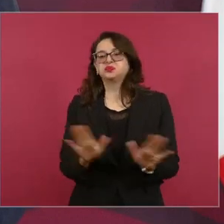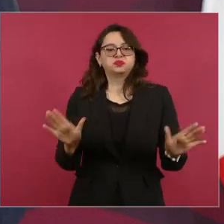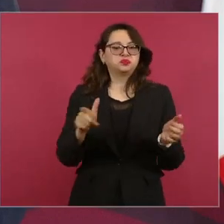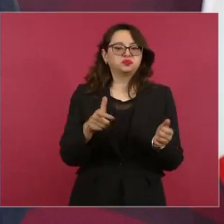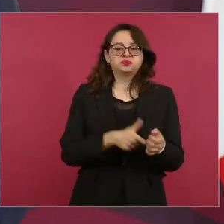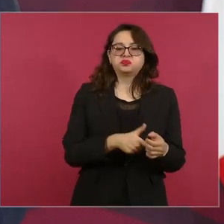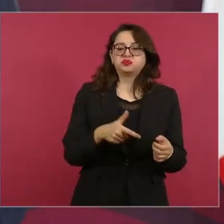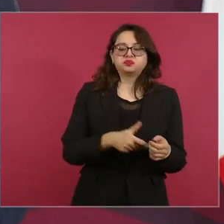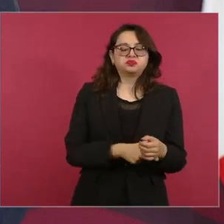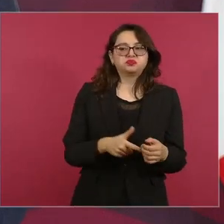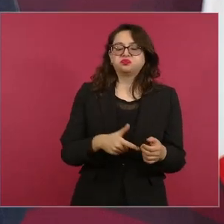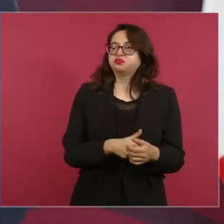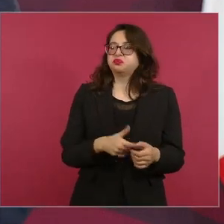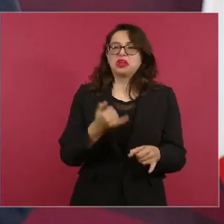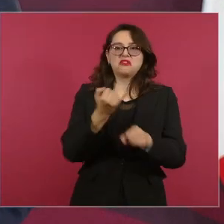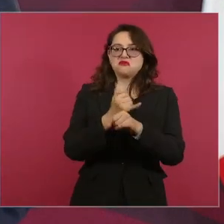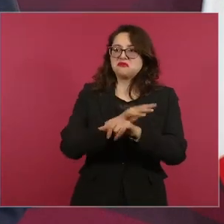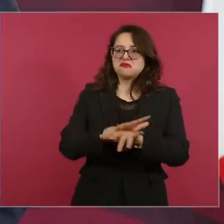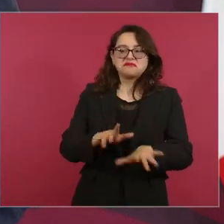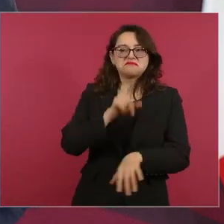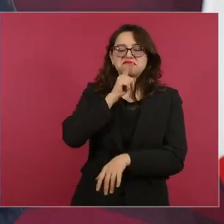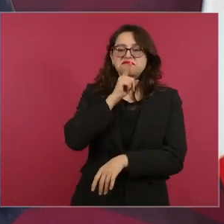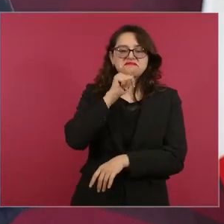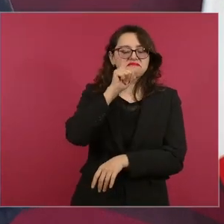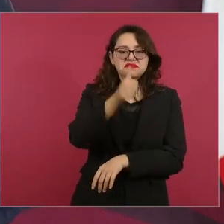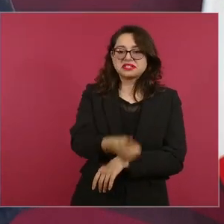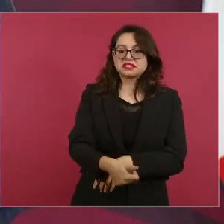informar. A ver,